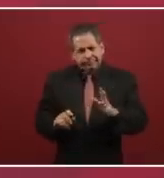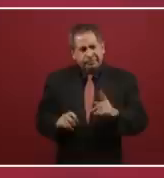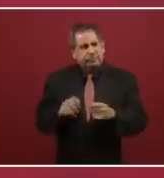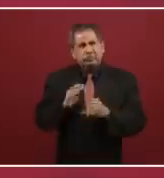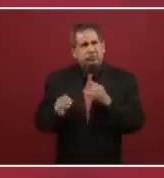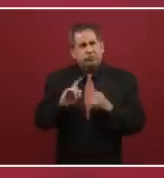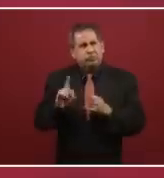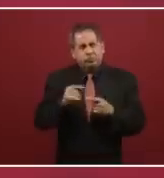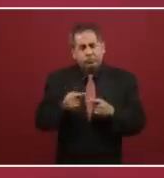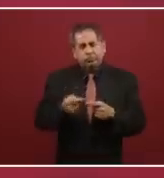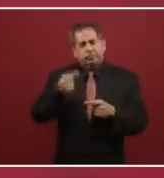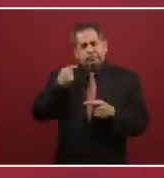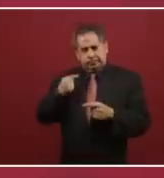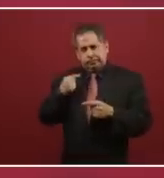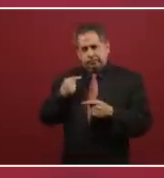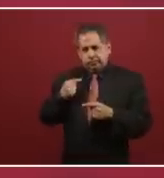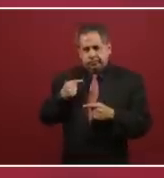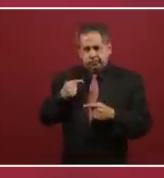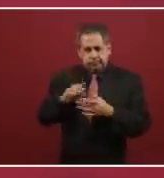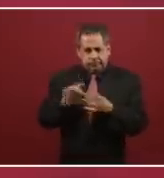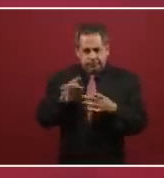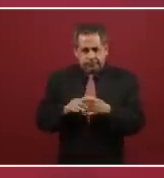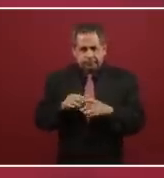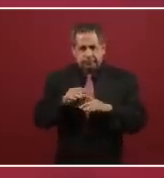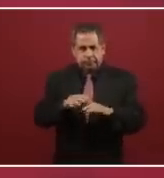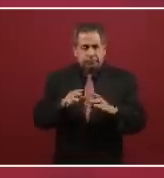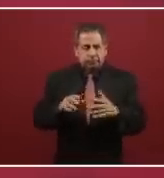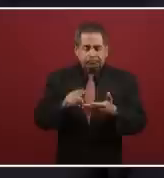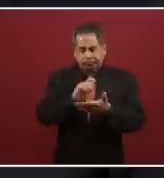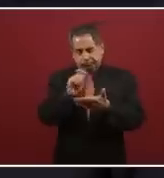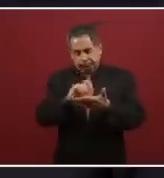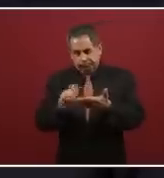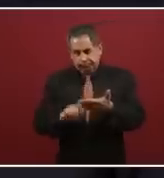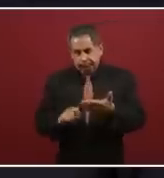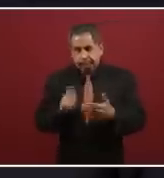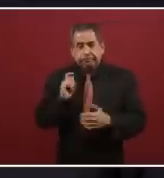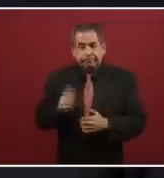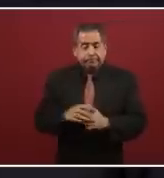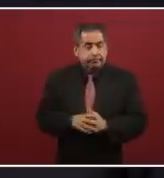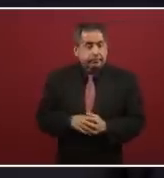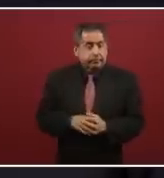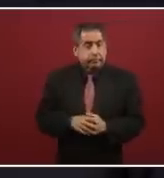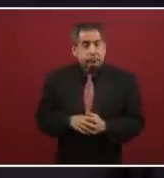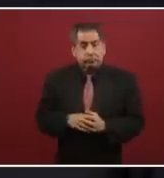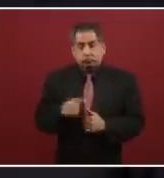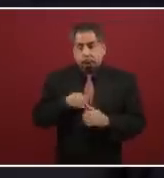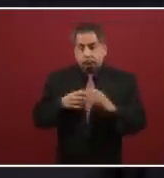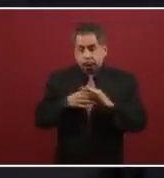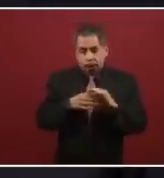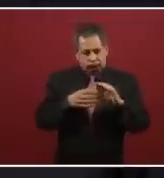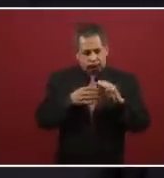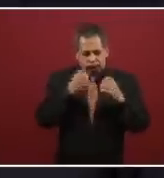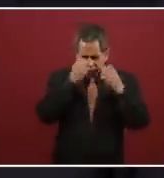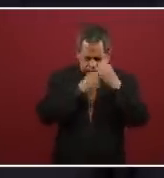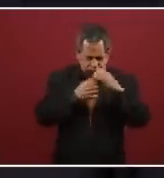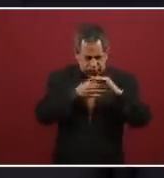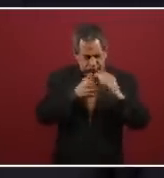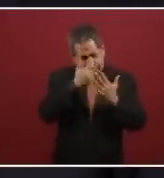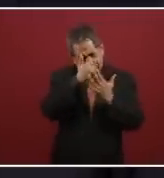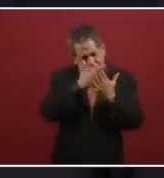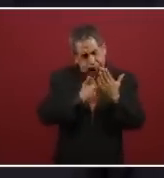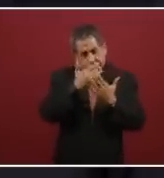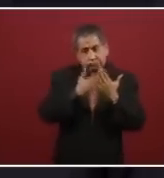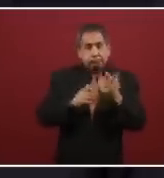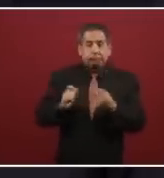el último, pero sí el de la salida, hago un análisis de todos los